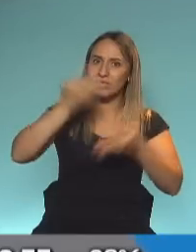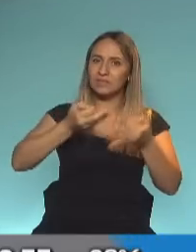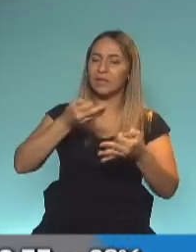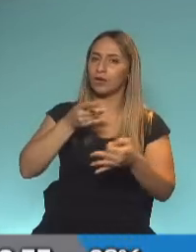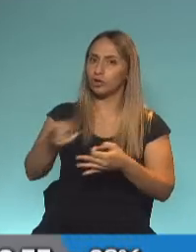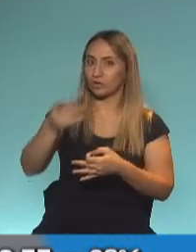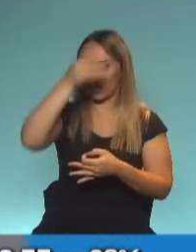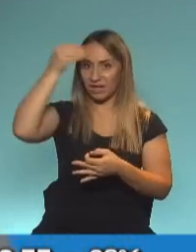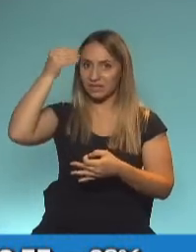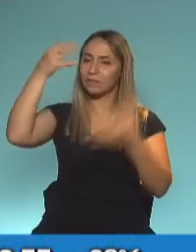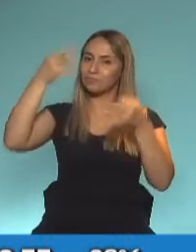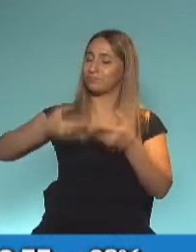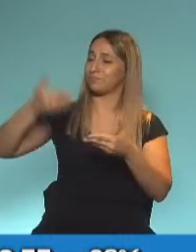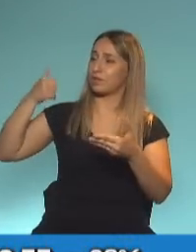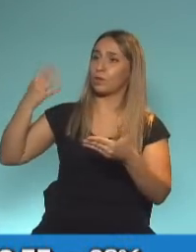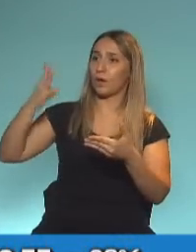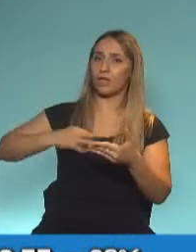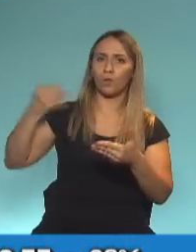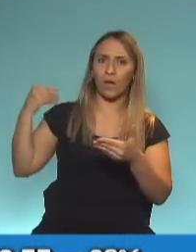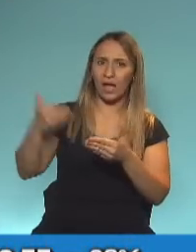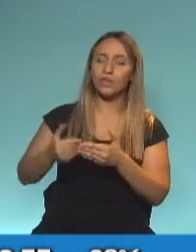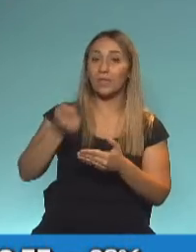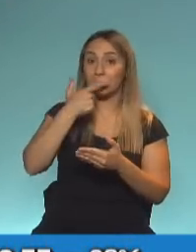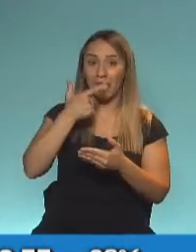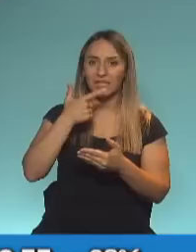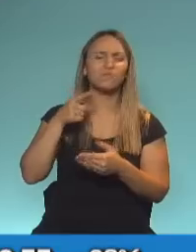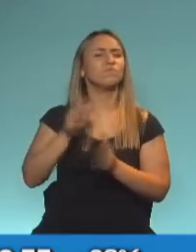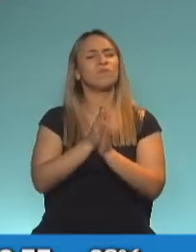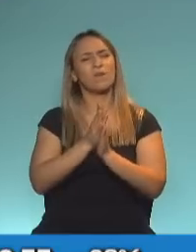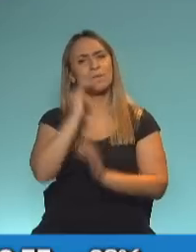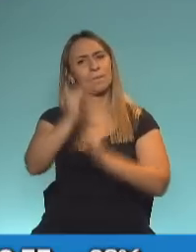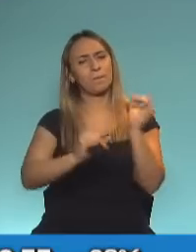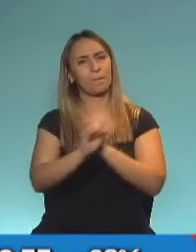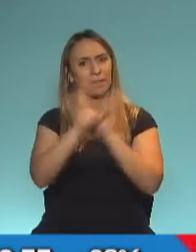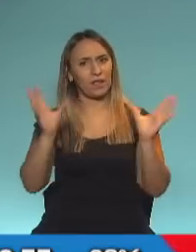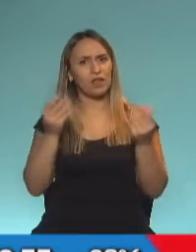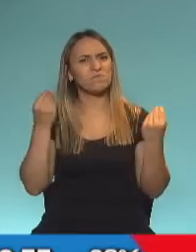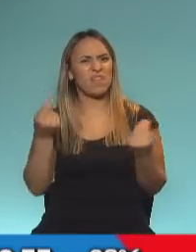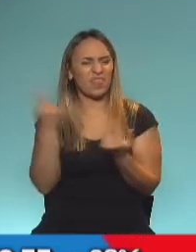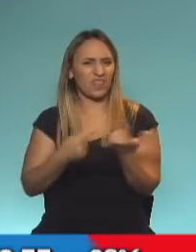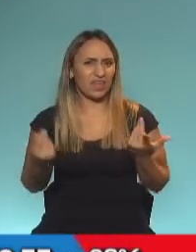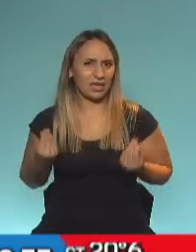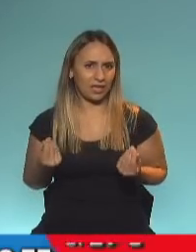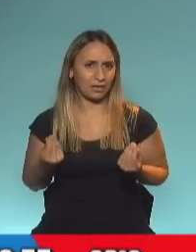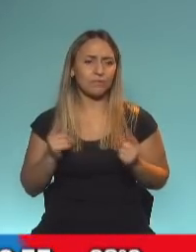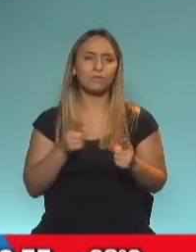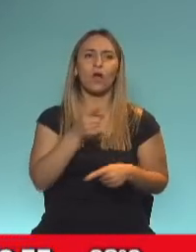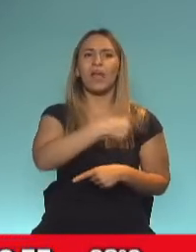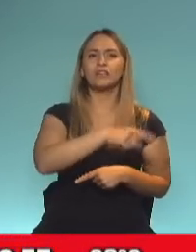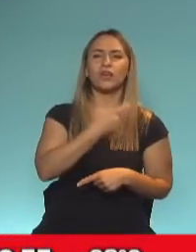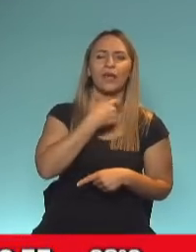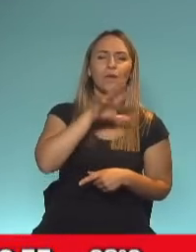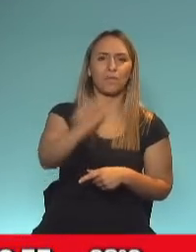4 años de Mauricio Macri. Amplíenos ese concepto. Cuéntenos de qué se trata ese vienen por